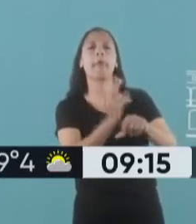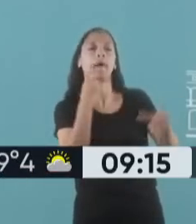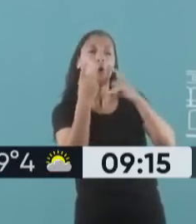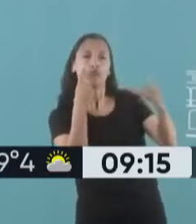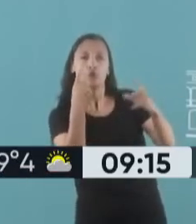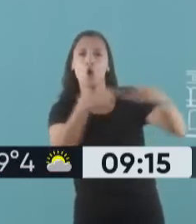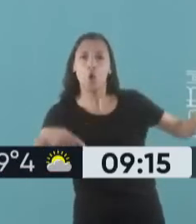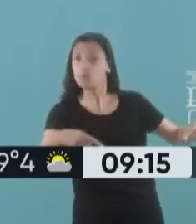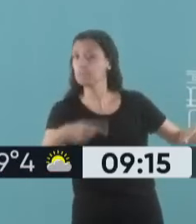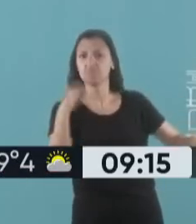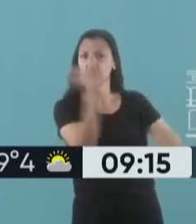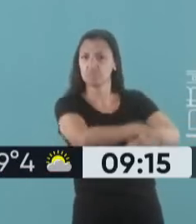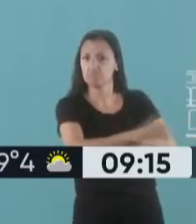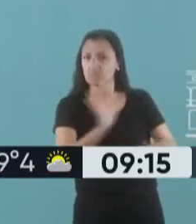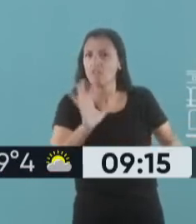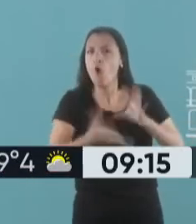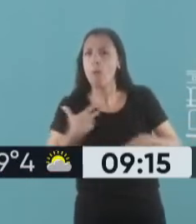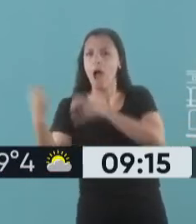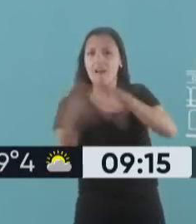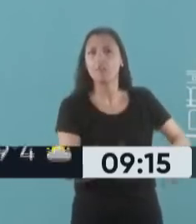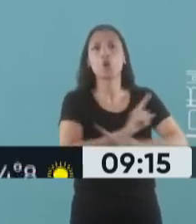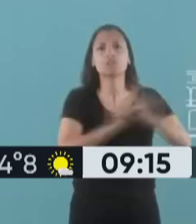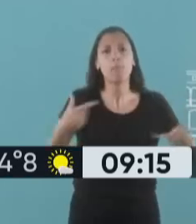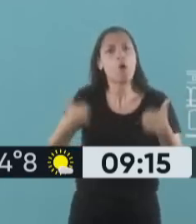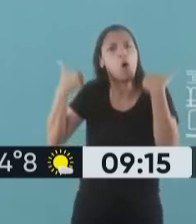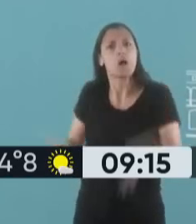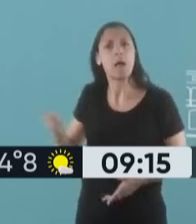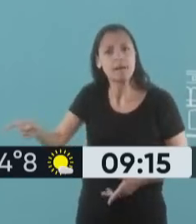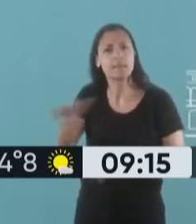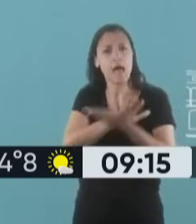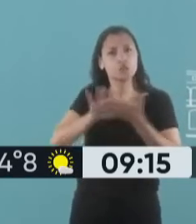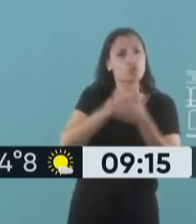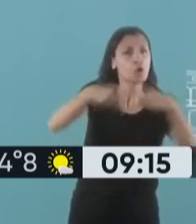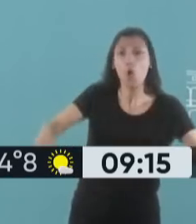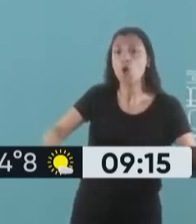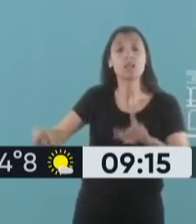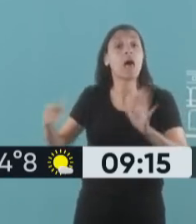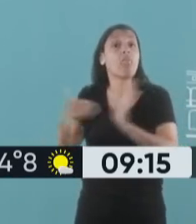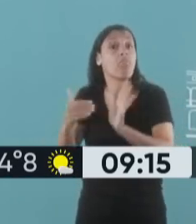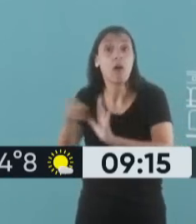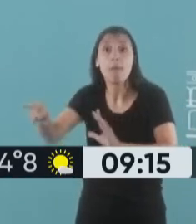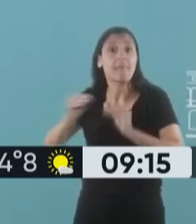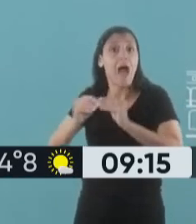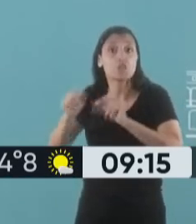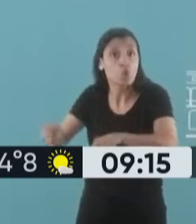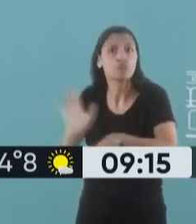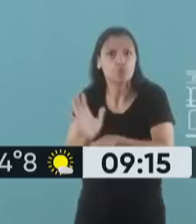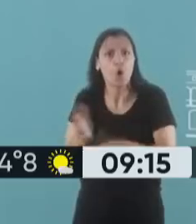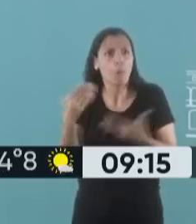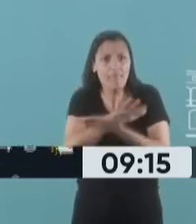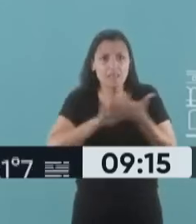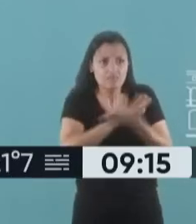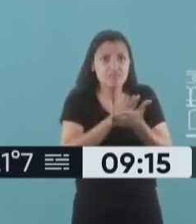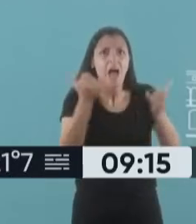llevar adelante o no tener los recursos, la capacidad, por las razones que fueran, económicas, de gestión o de lo que fuera, de poder resolver